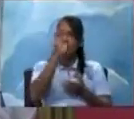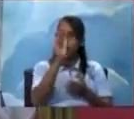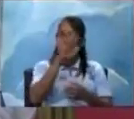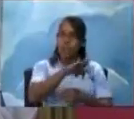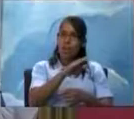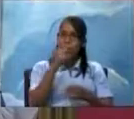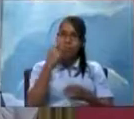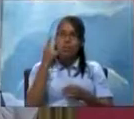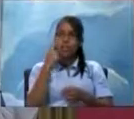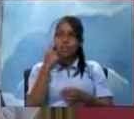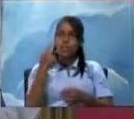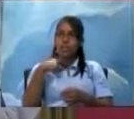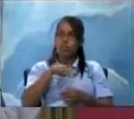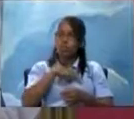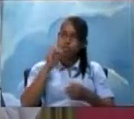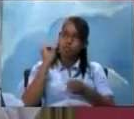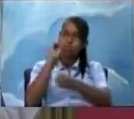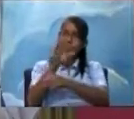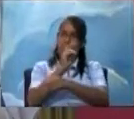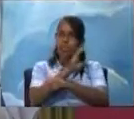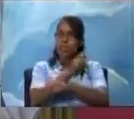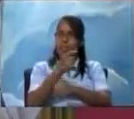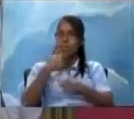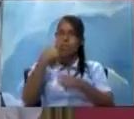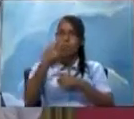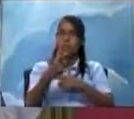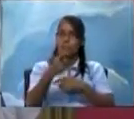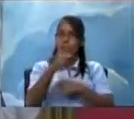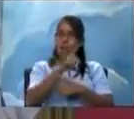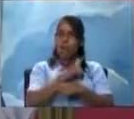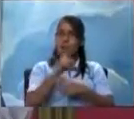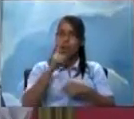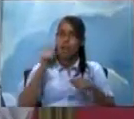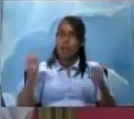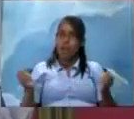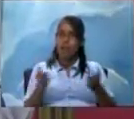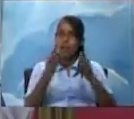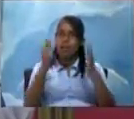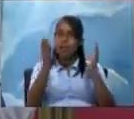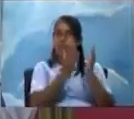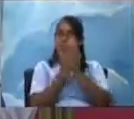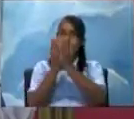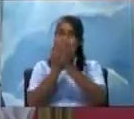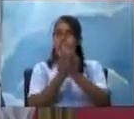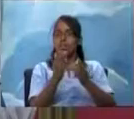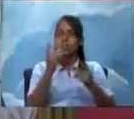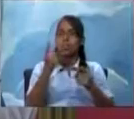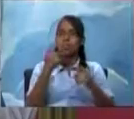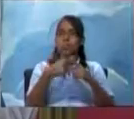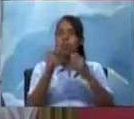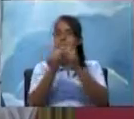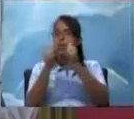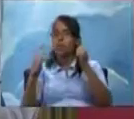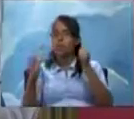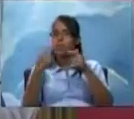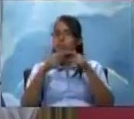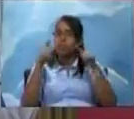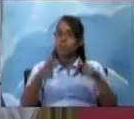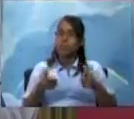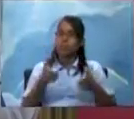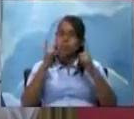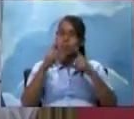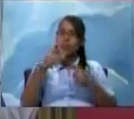predicaba y ella estaba pendiente, nos enviaba, después del matutino nos enviaba al colegio, pero me aparté, pero